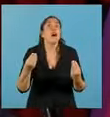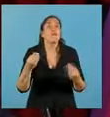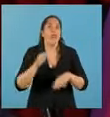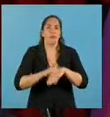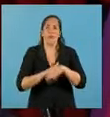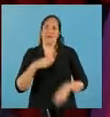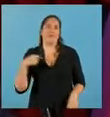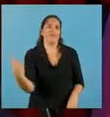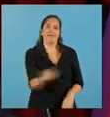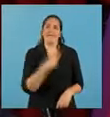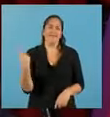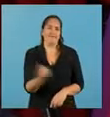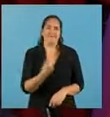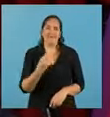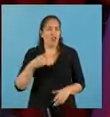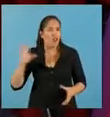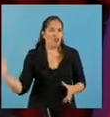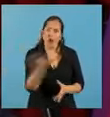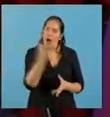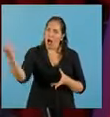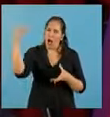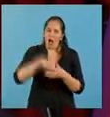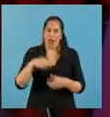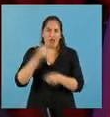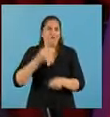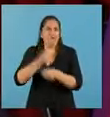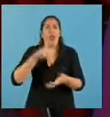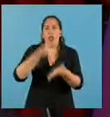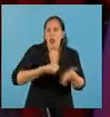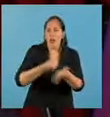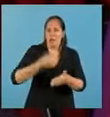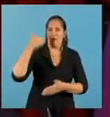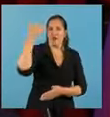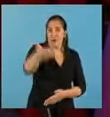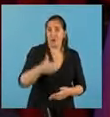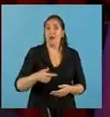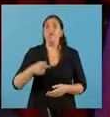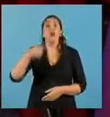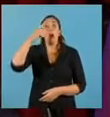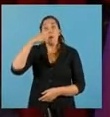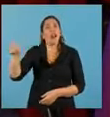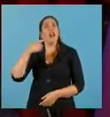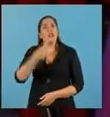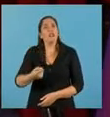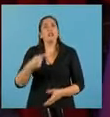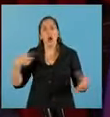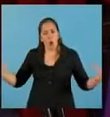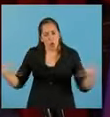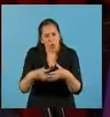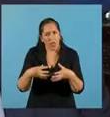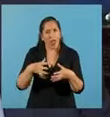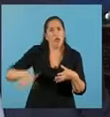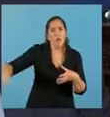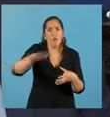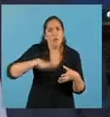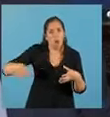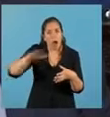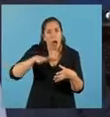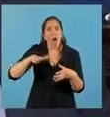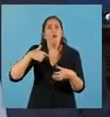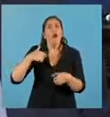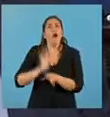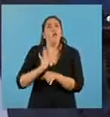y es con todos. Como decía Manuel Belgrano, solo la unidad del pueblo es capaz de sacar a las naciones del estado de